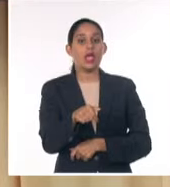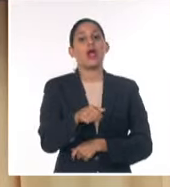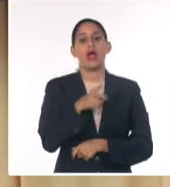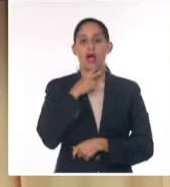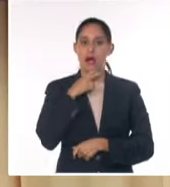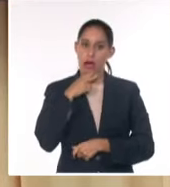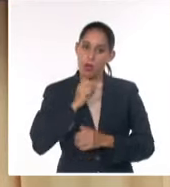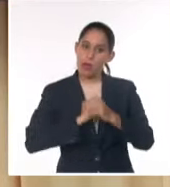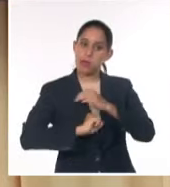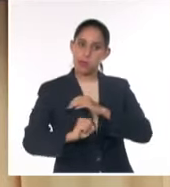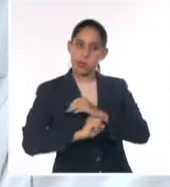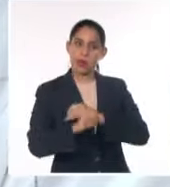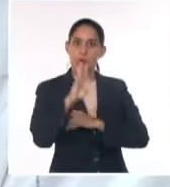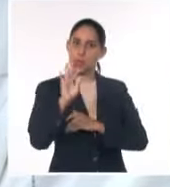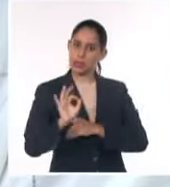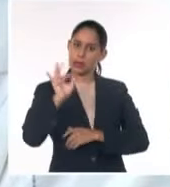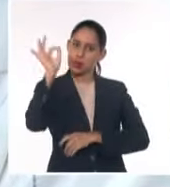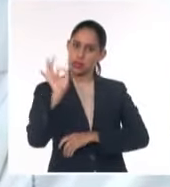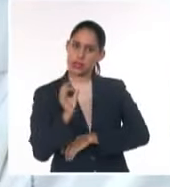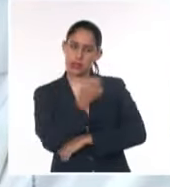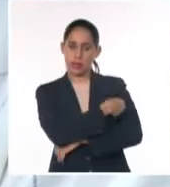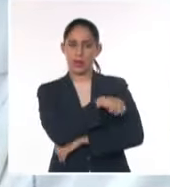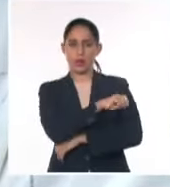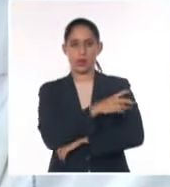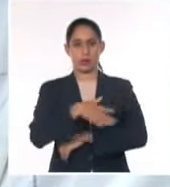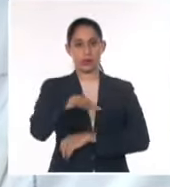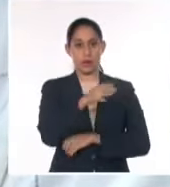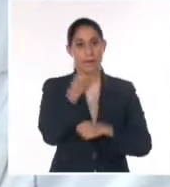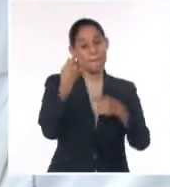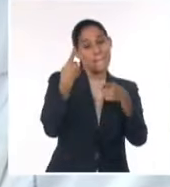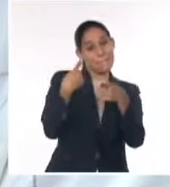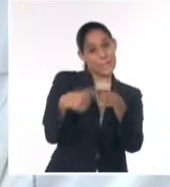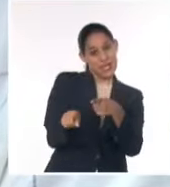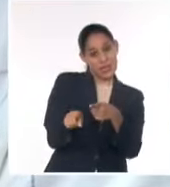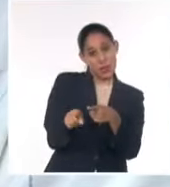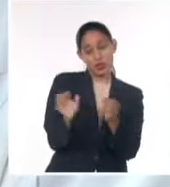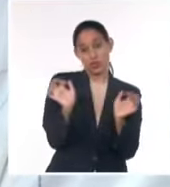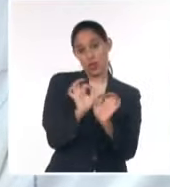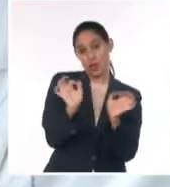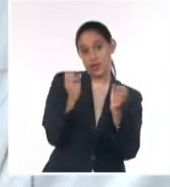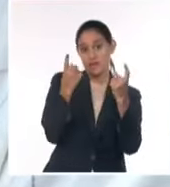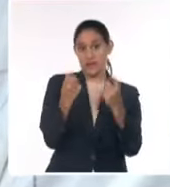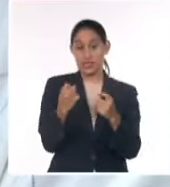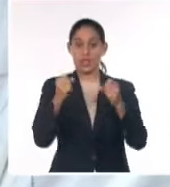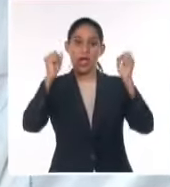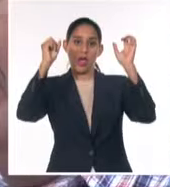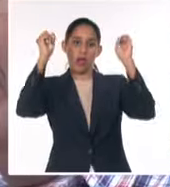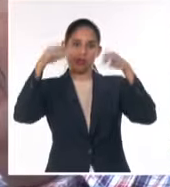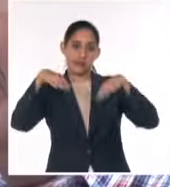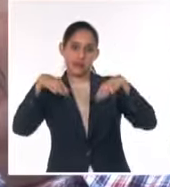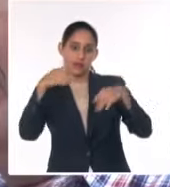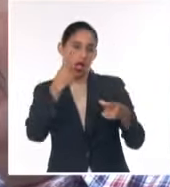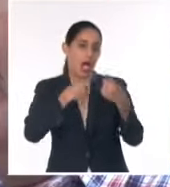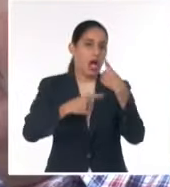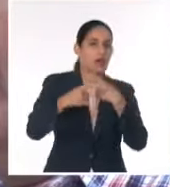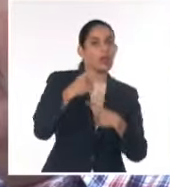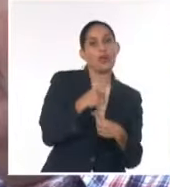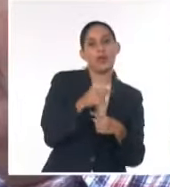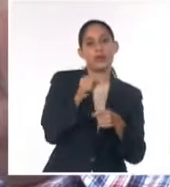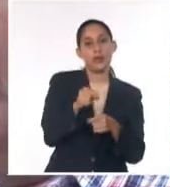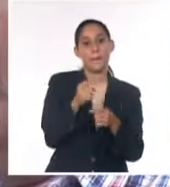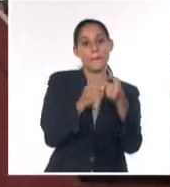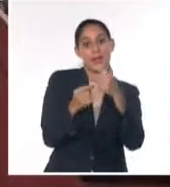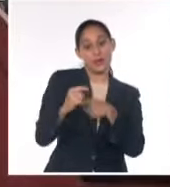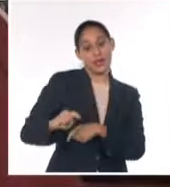del 40% de la población, mientras que los trabajos para la recuperación de la energía se han concentrado en estos primeros